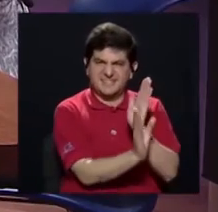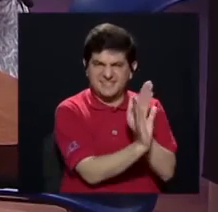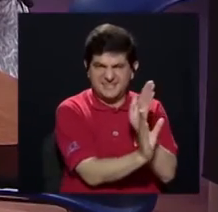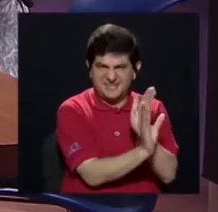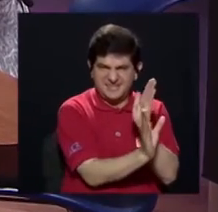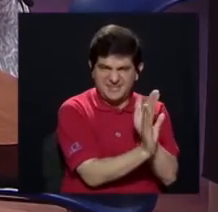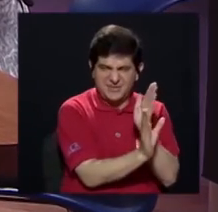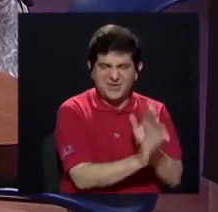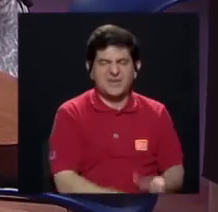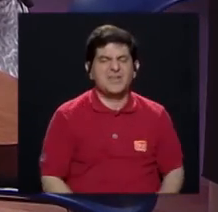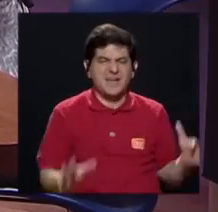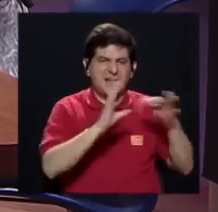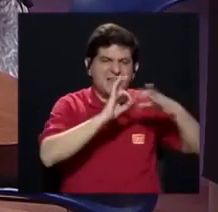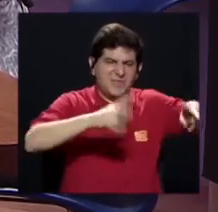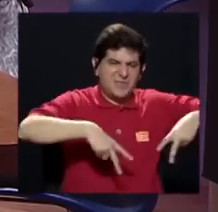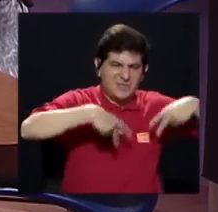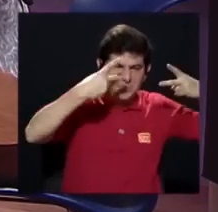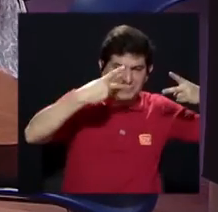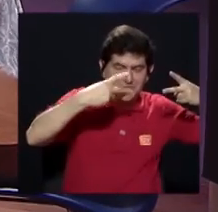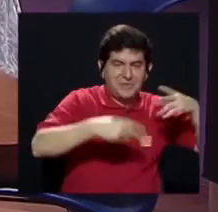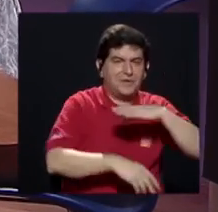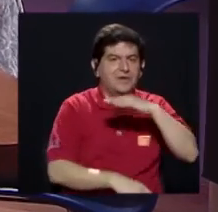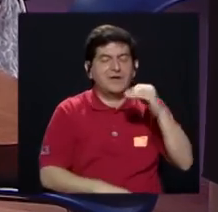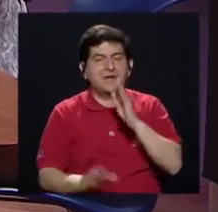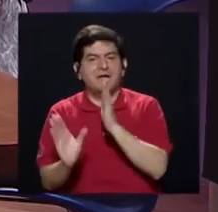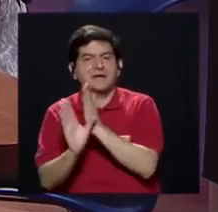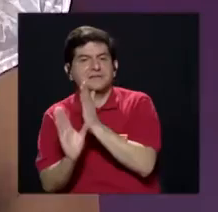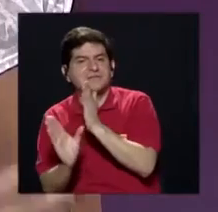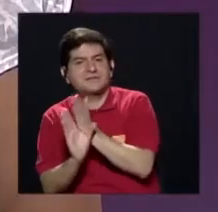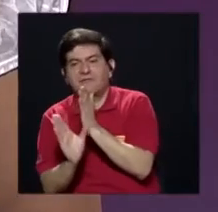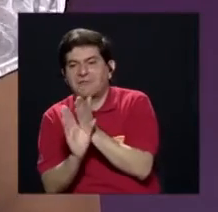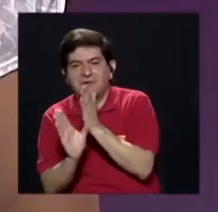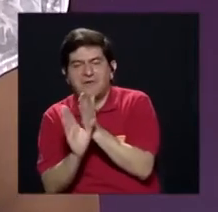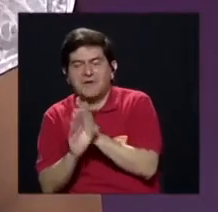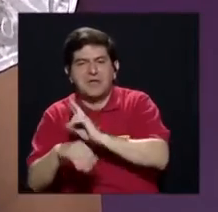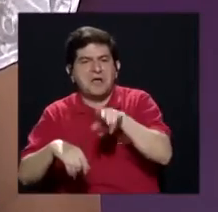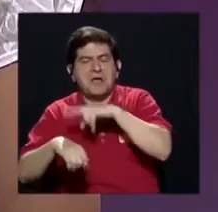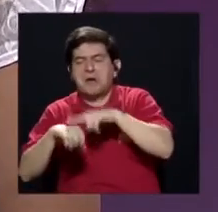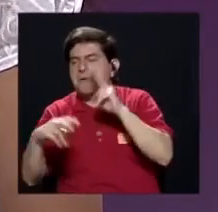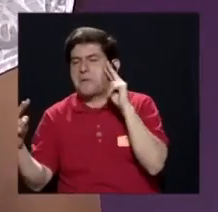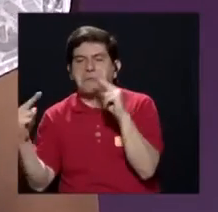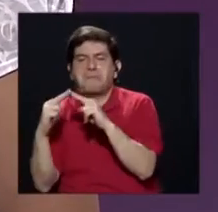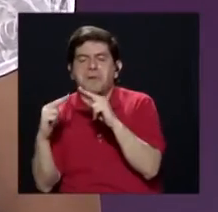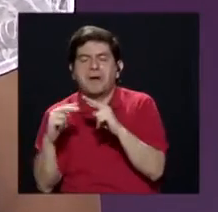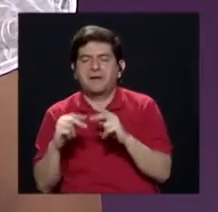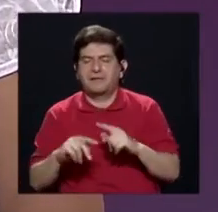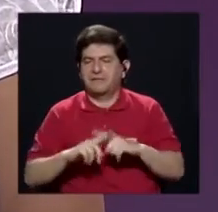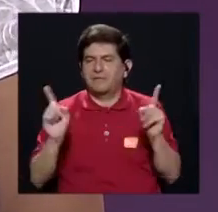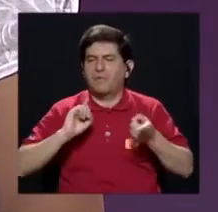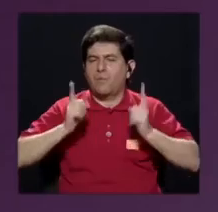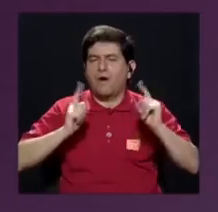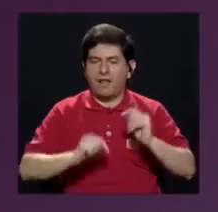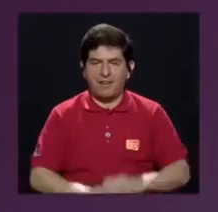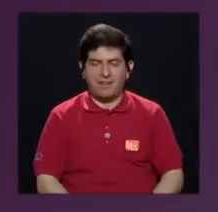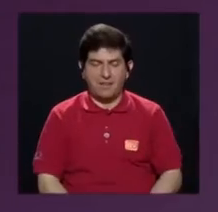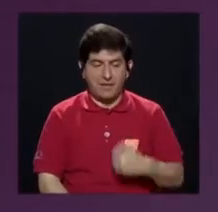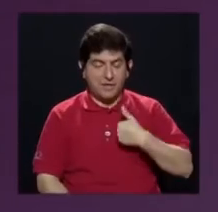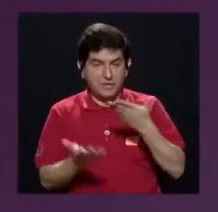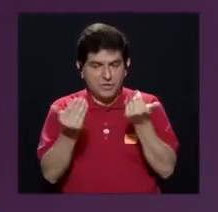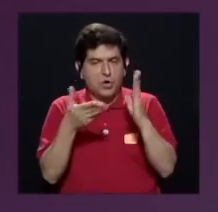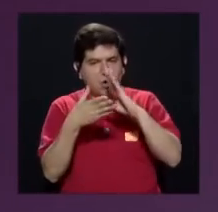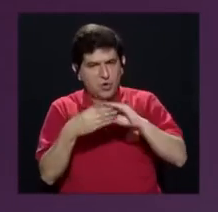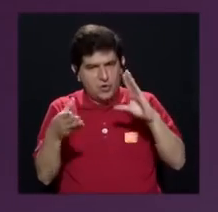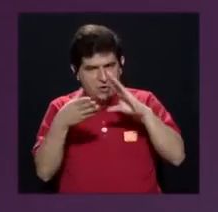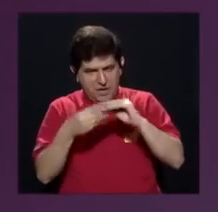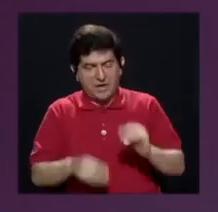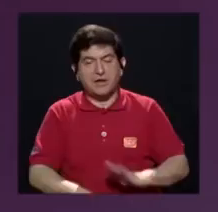psicología transpersonal y la psicología que normalmente conocemos. Sí. Bueno, quería que también comentarles que